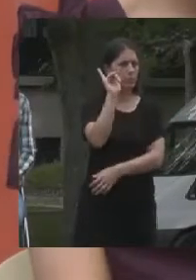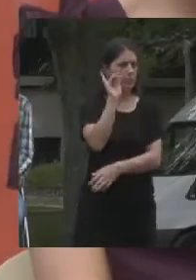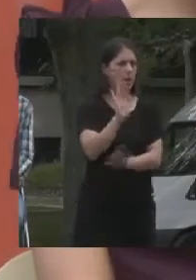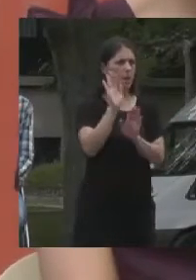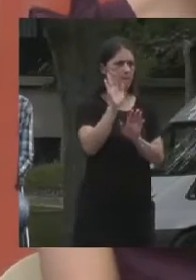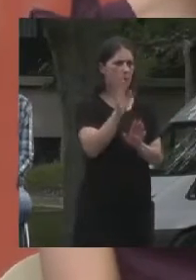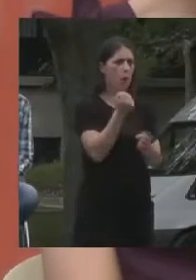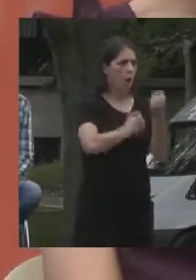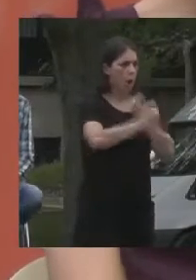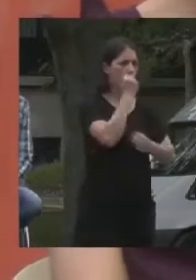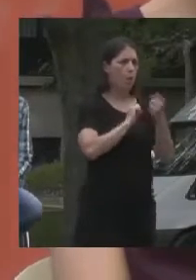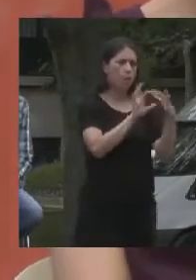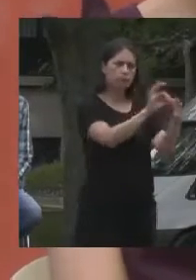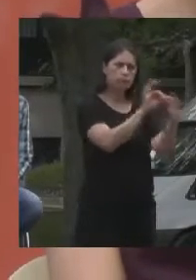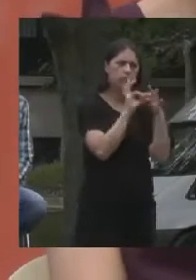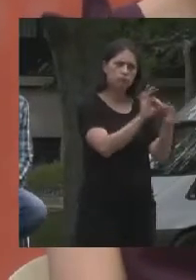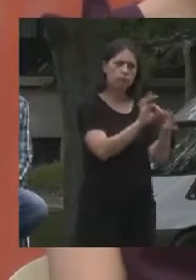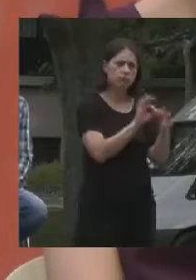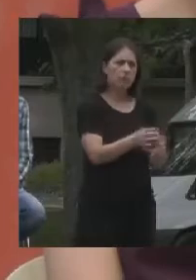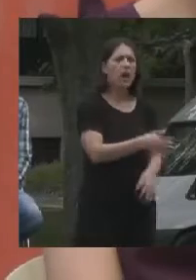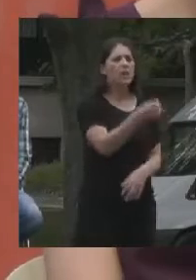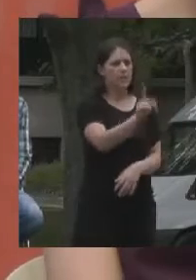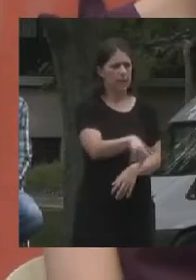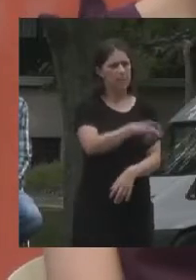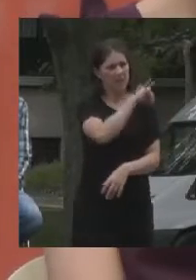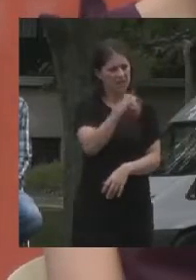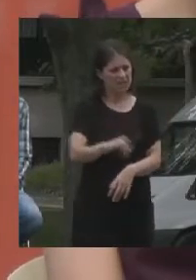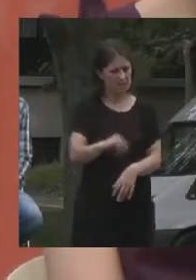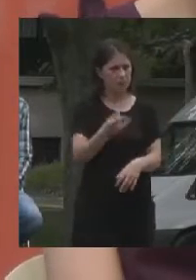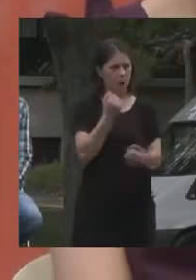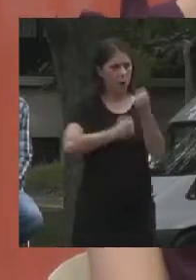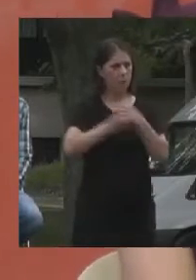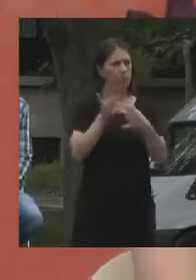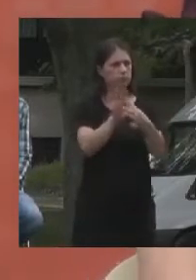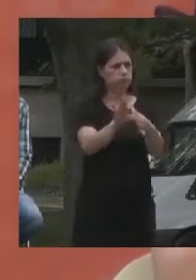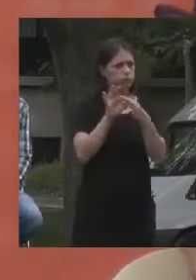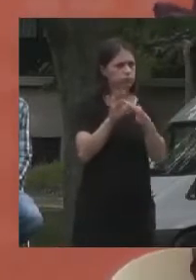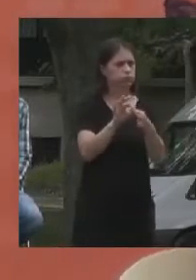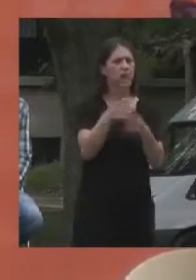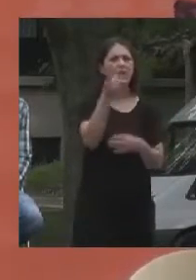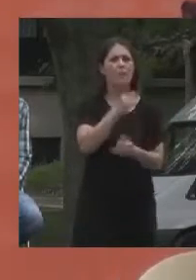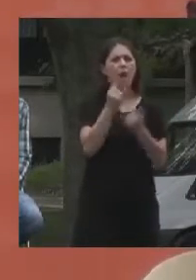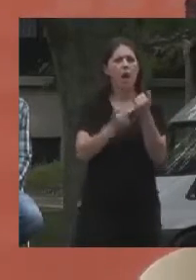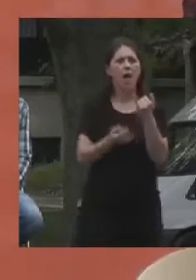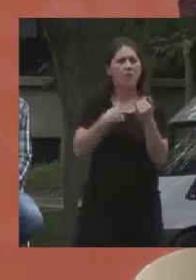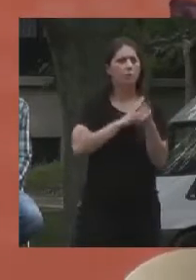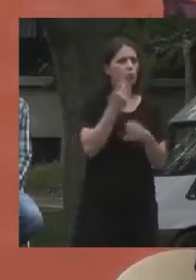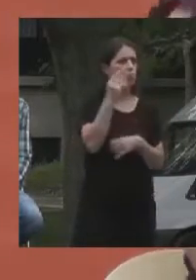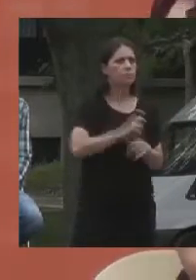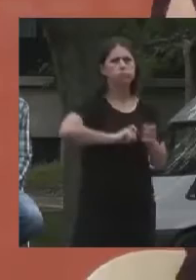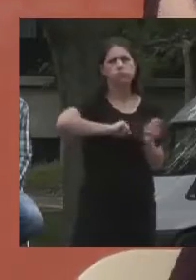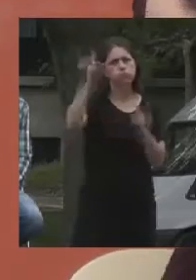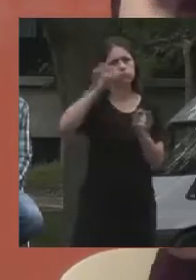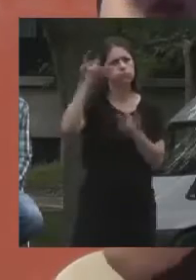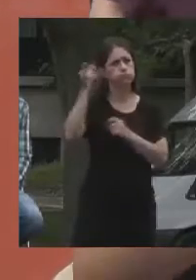moito que ver coa economía, e ten moito que ver coa crise económica, e ten moito que ver con a situación de saída dos nosos xóvenes, coa situación